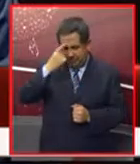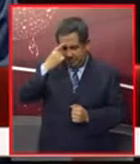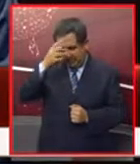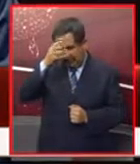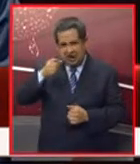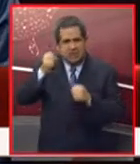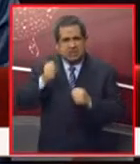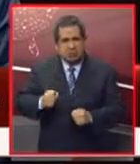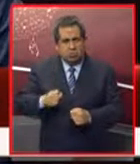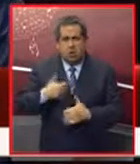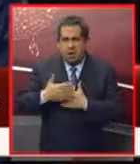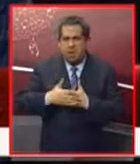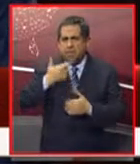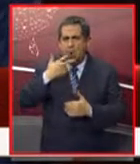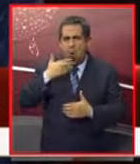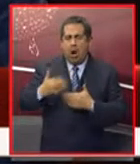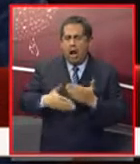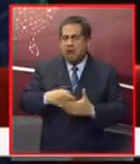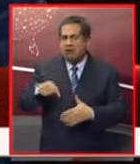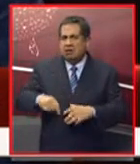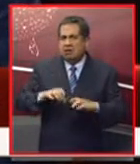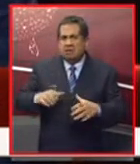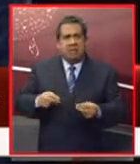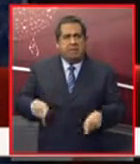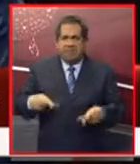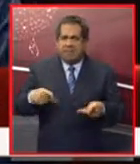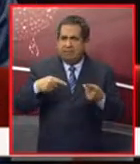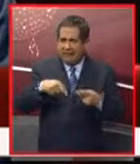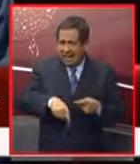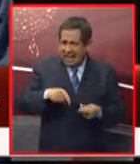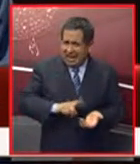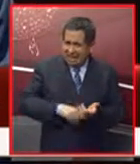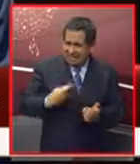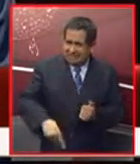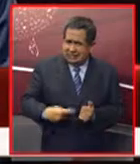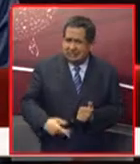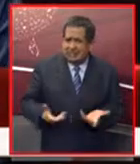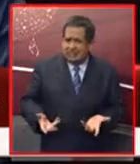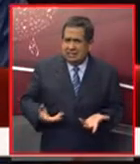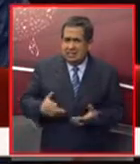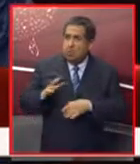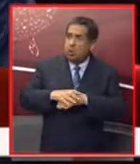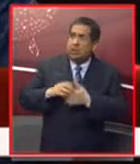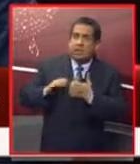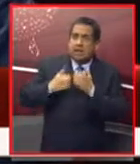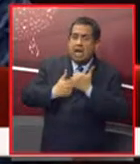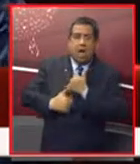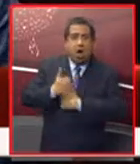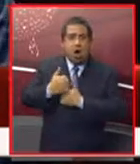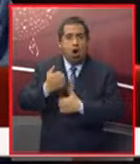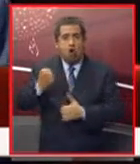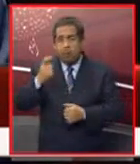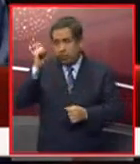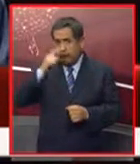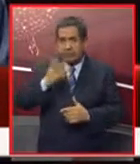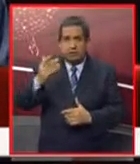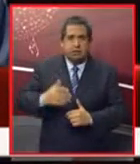preciso mejorar nuestro mercado interno, más aún cuando nos enfrentamos en un entorno económico